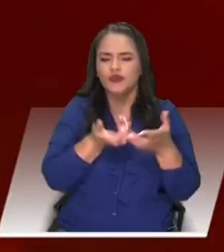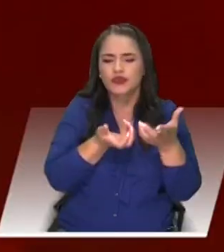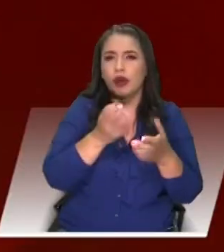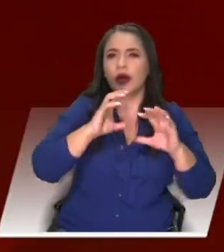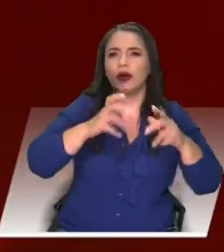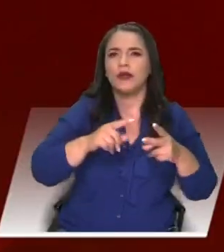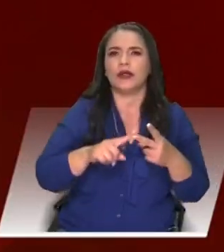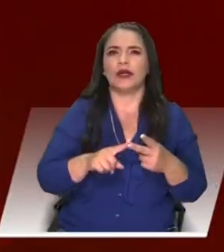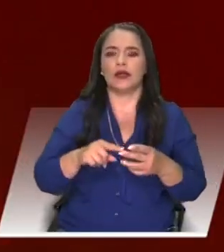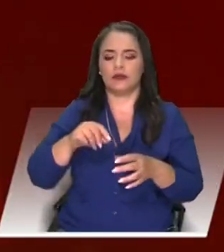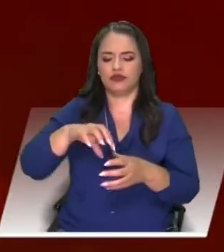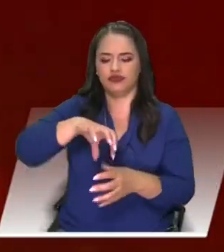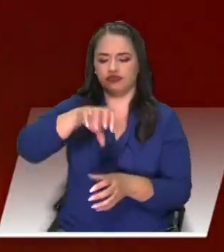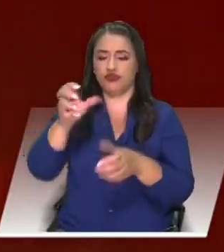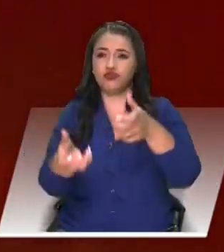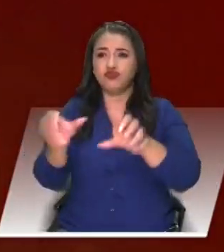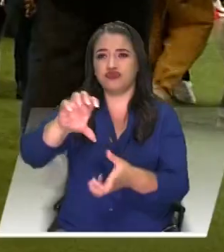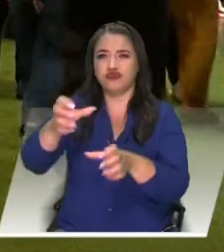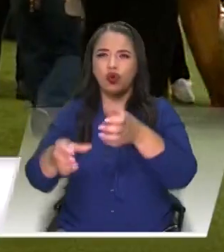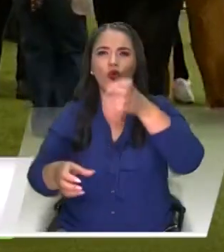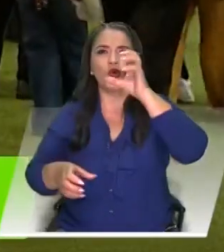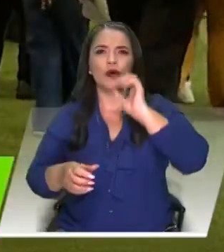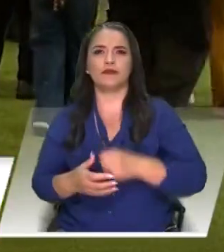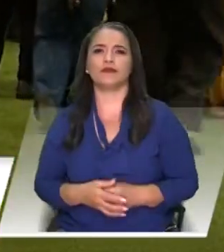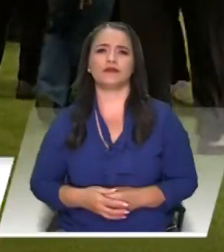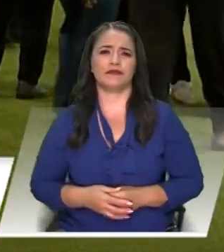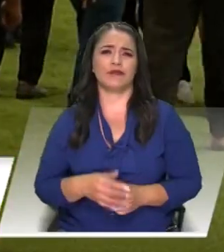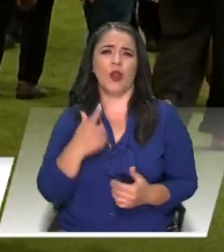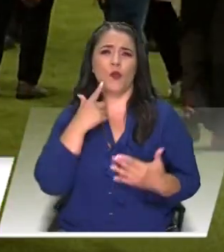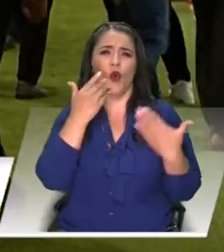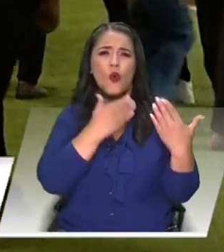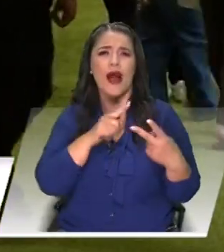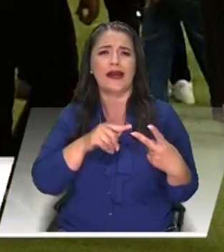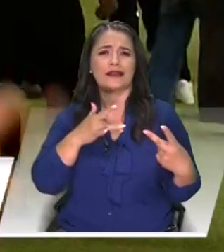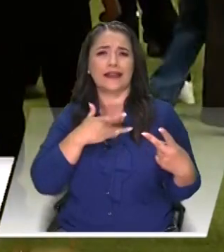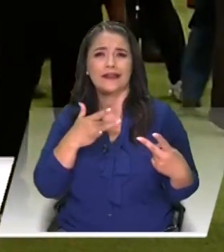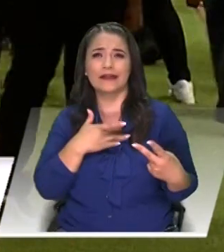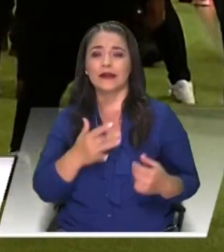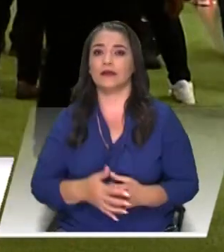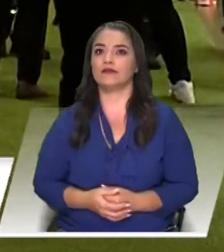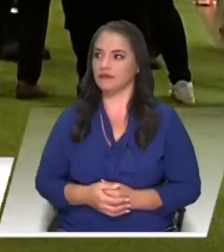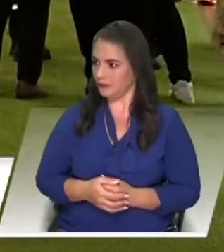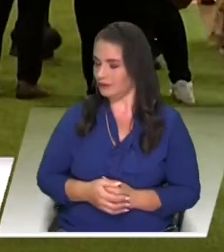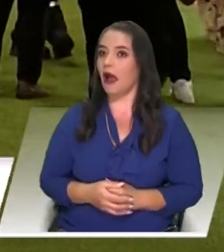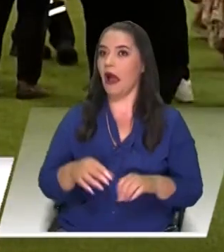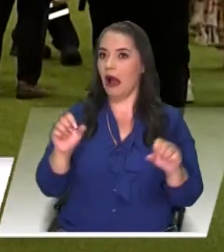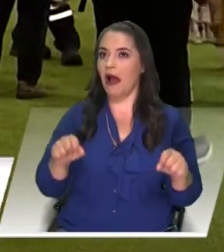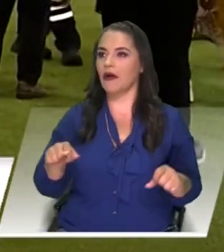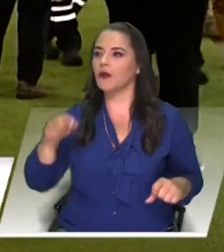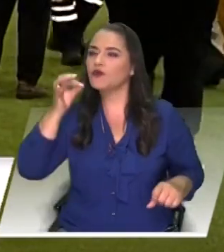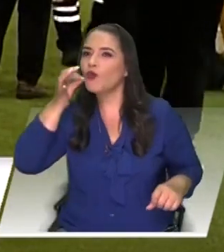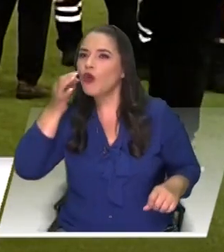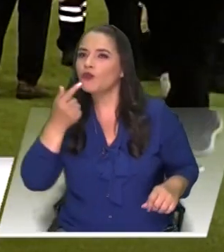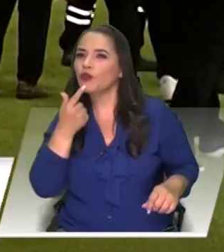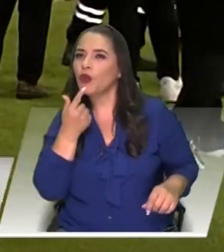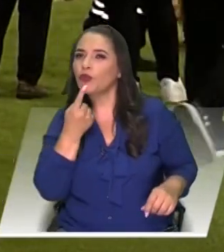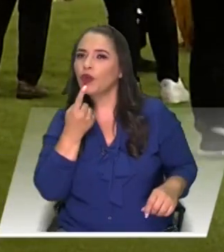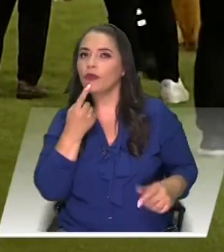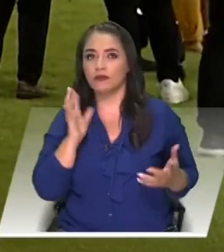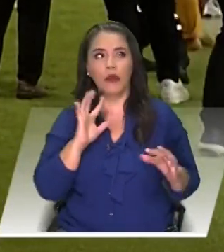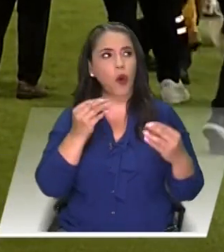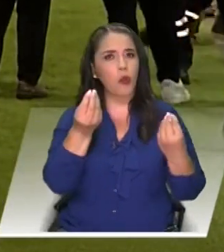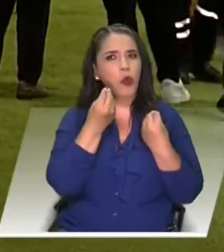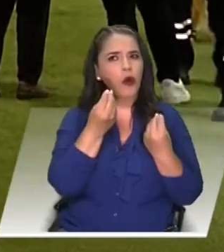y shows de baristas. Es el lugar para venir a probar, sentir, degustar. ¿Por qué no entrar a una cata? ¿Por qué no entrar a un curso de